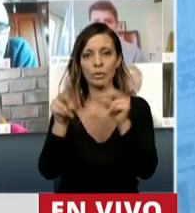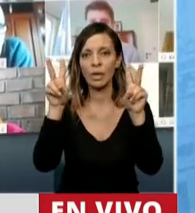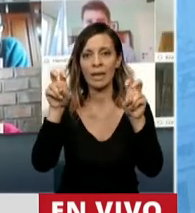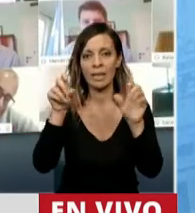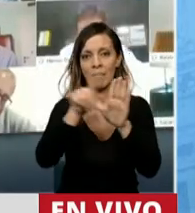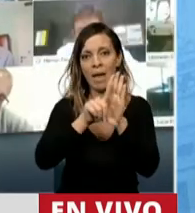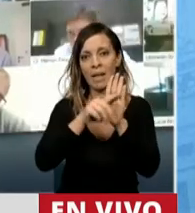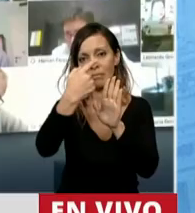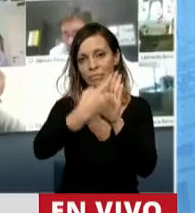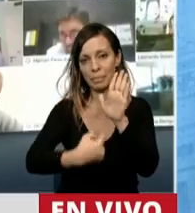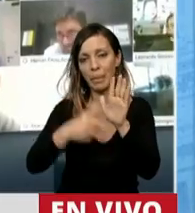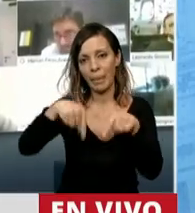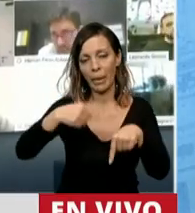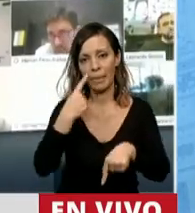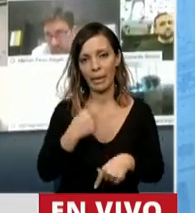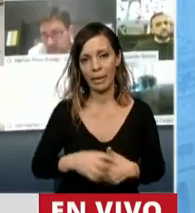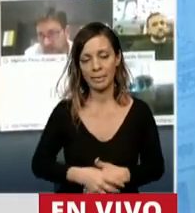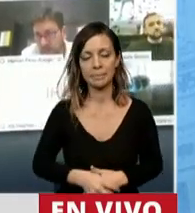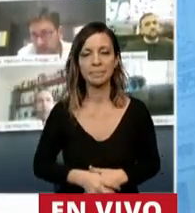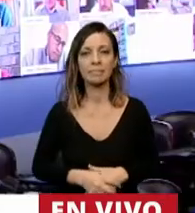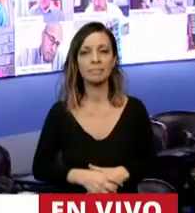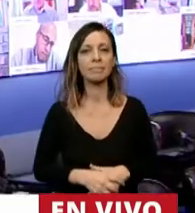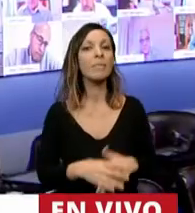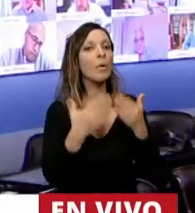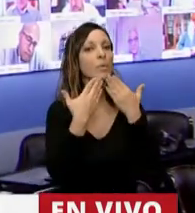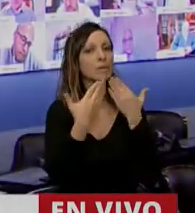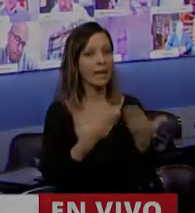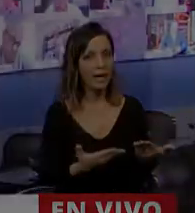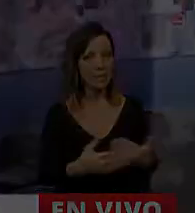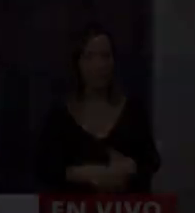sesión. Muchas gracias, diputada Camaño.